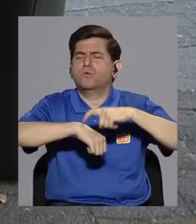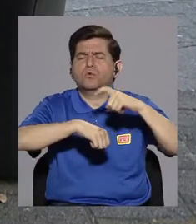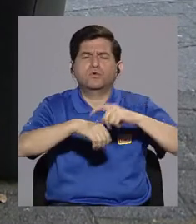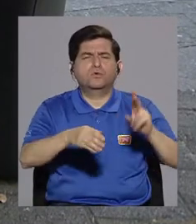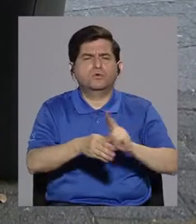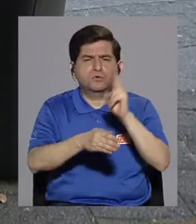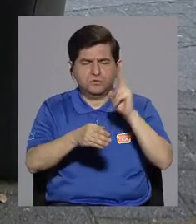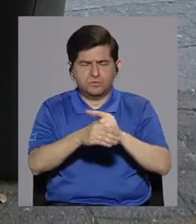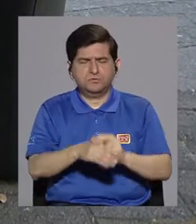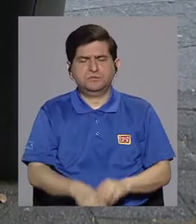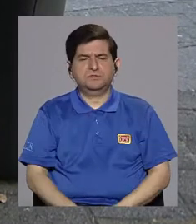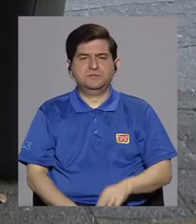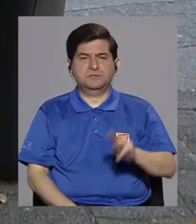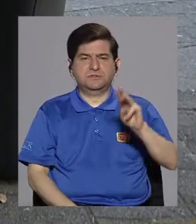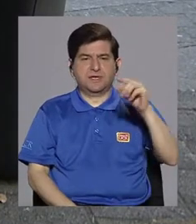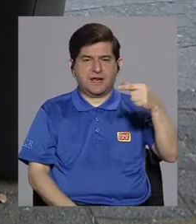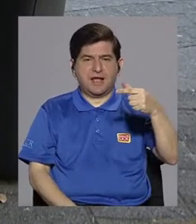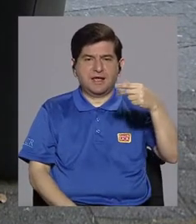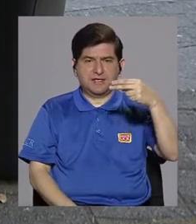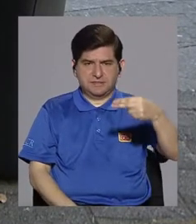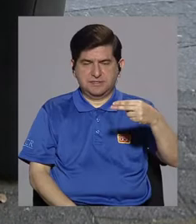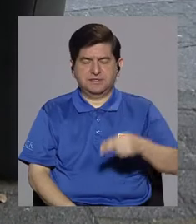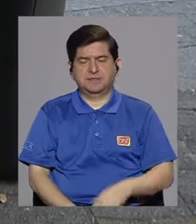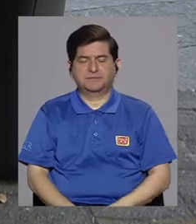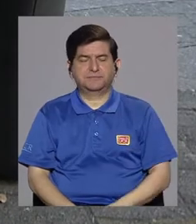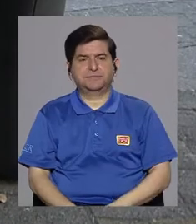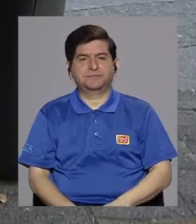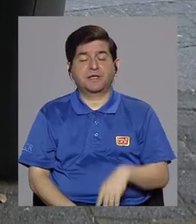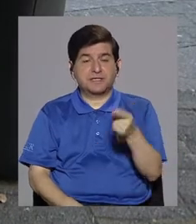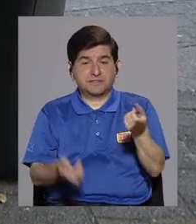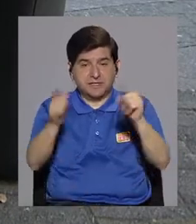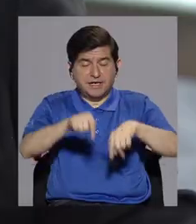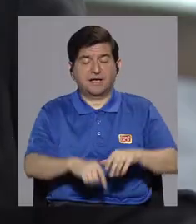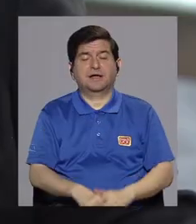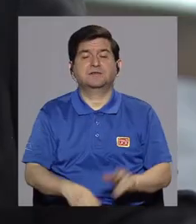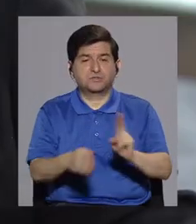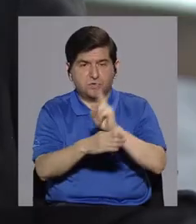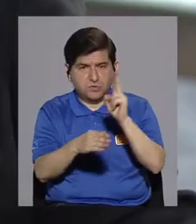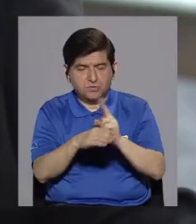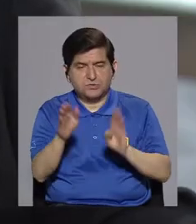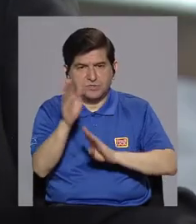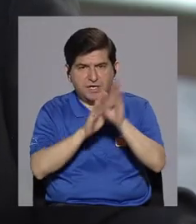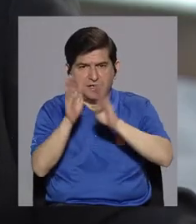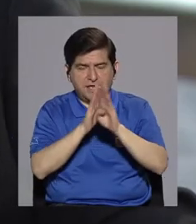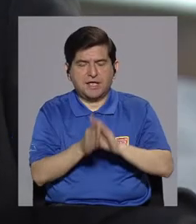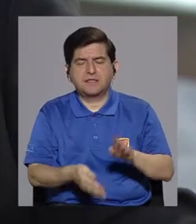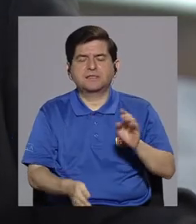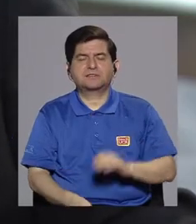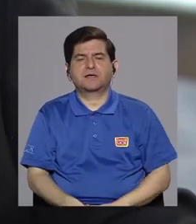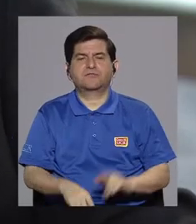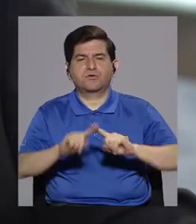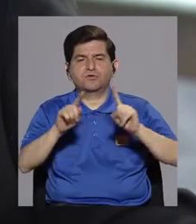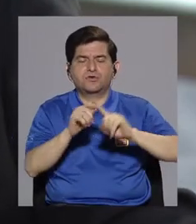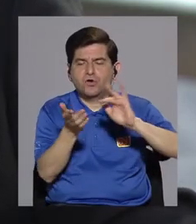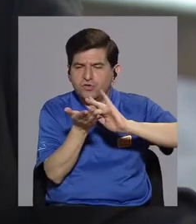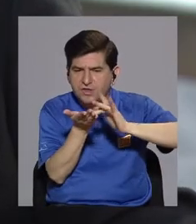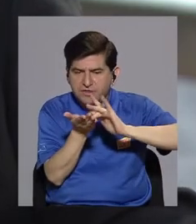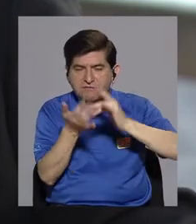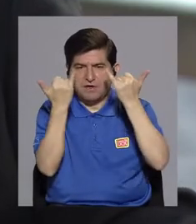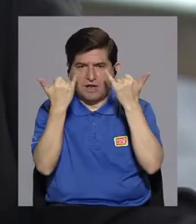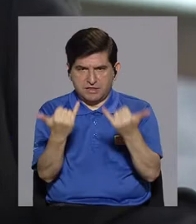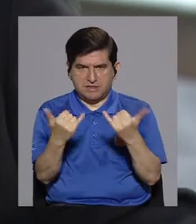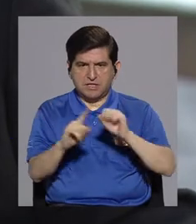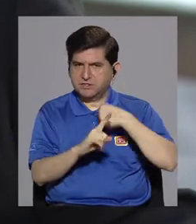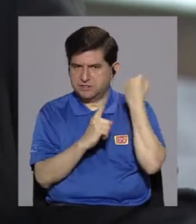tiempo se estuvo usando el mercurio como parte de la preparación o el desarrollo de medicamentos. Ya